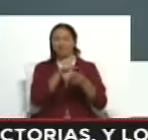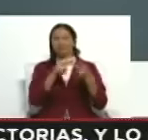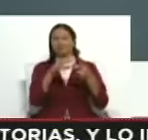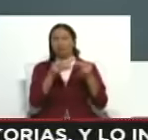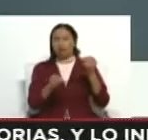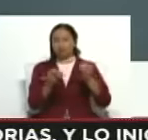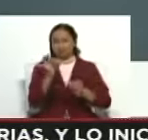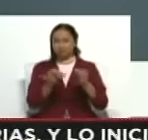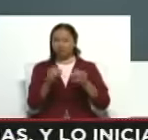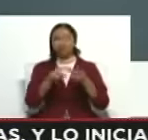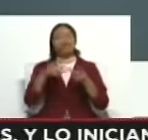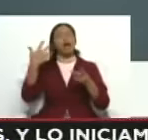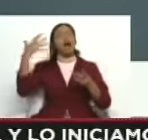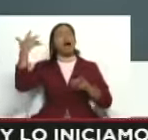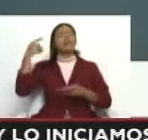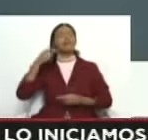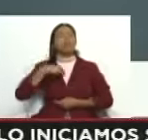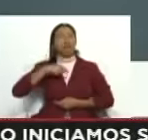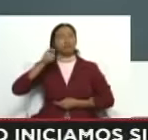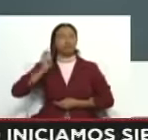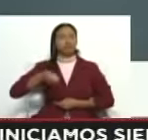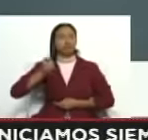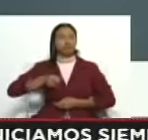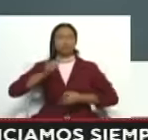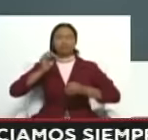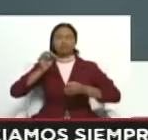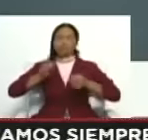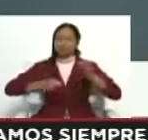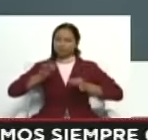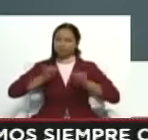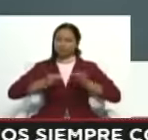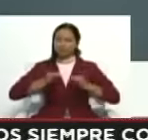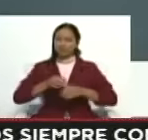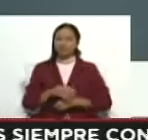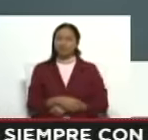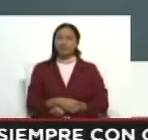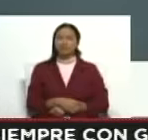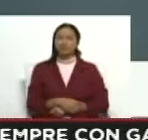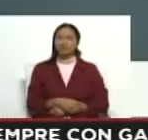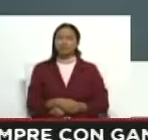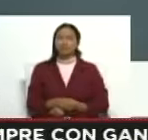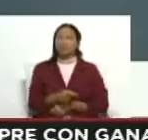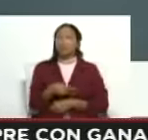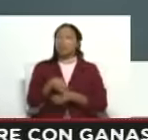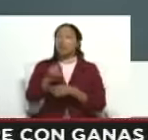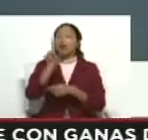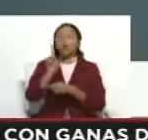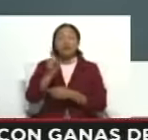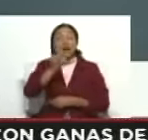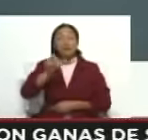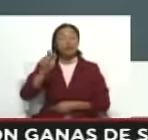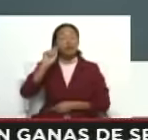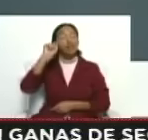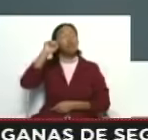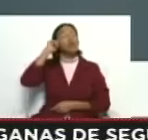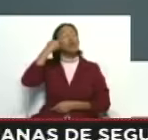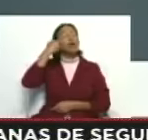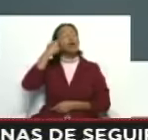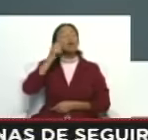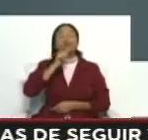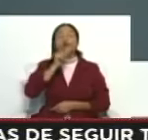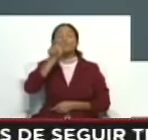aquel momento Corte Suprema de Justicia y sus tribunales penales ordinarios? La única que la gente recuerda es la del Chino de